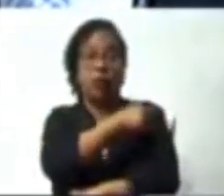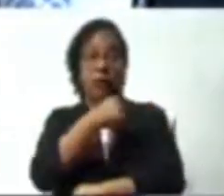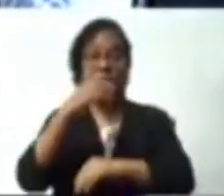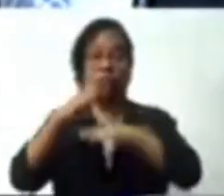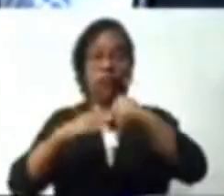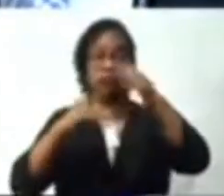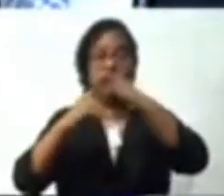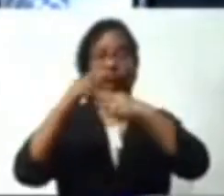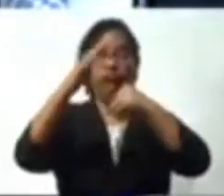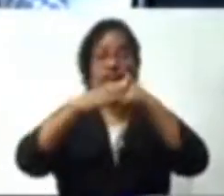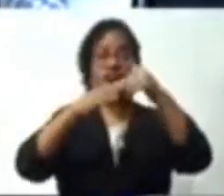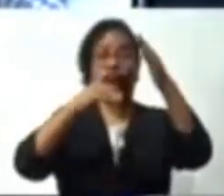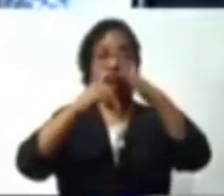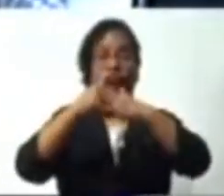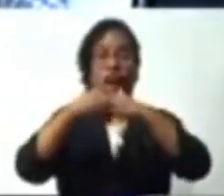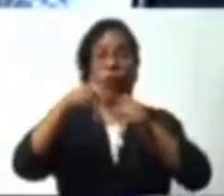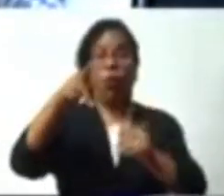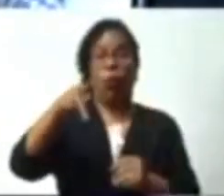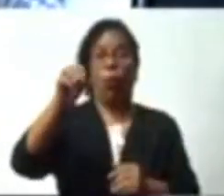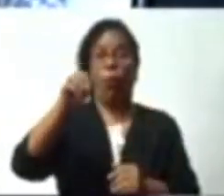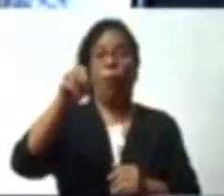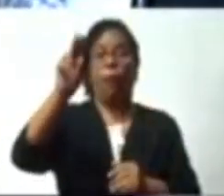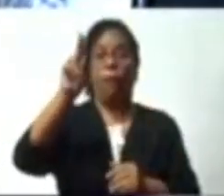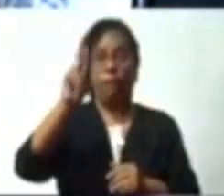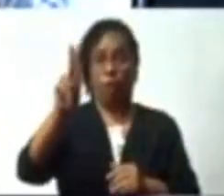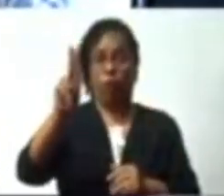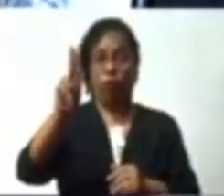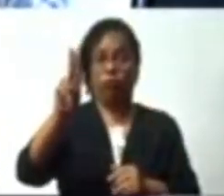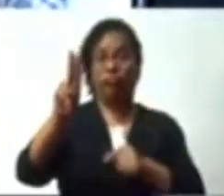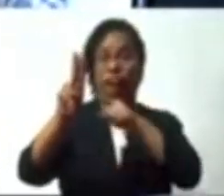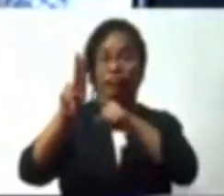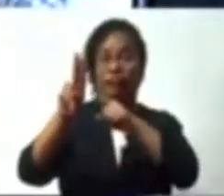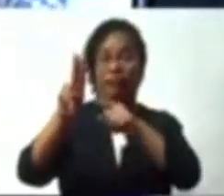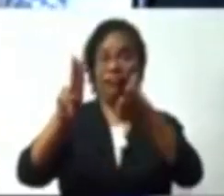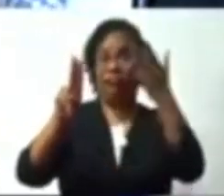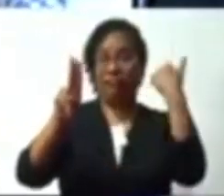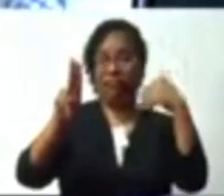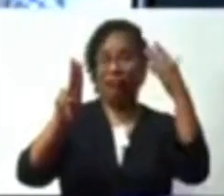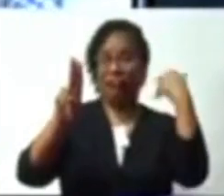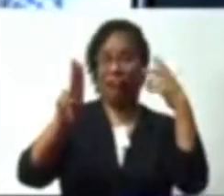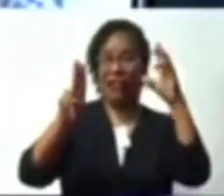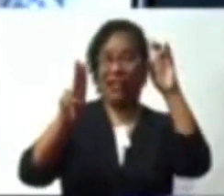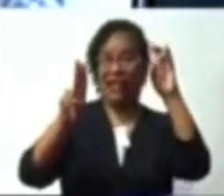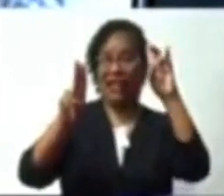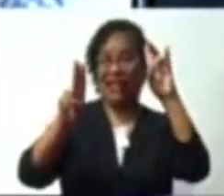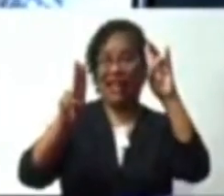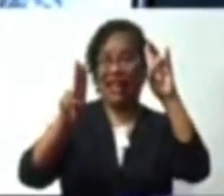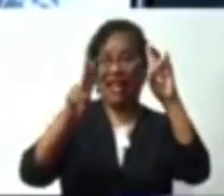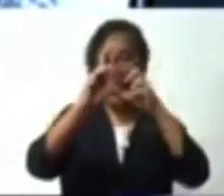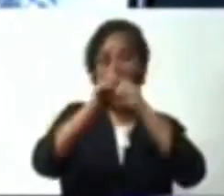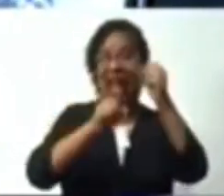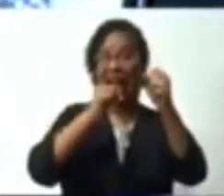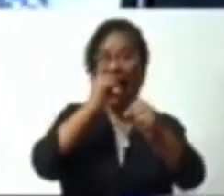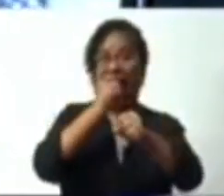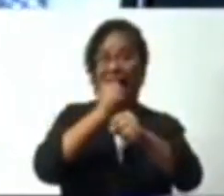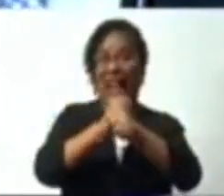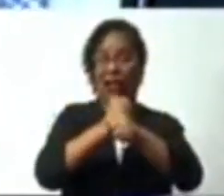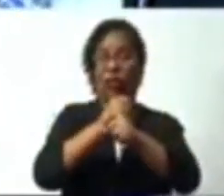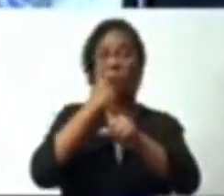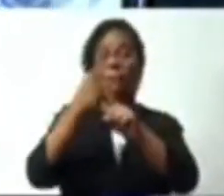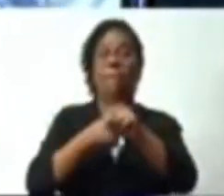un hospital que hace 7 años, abril del